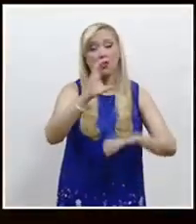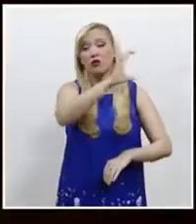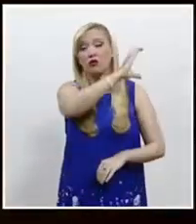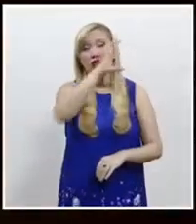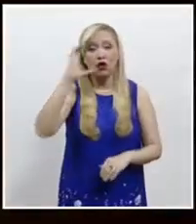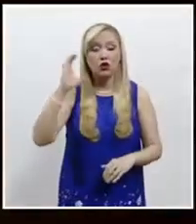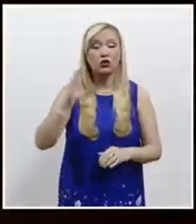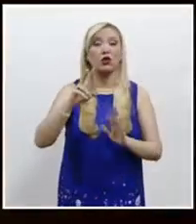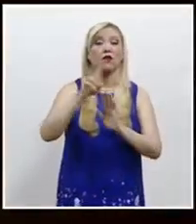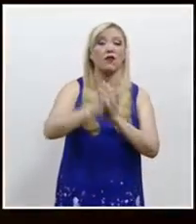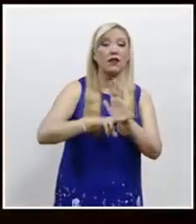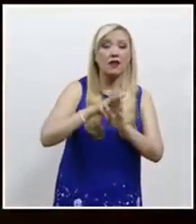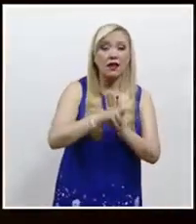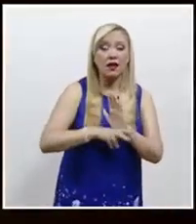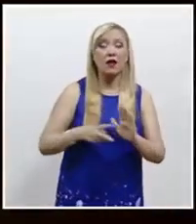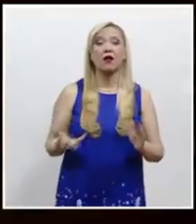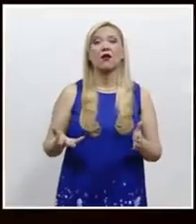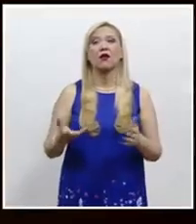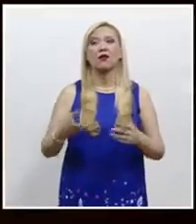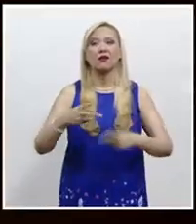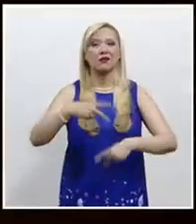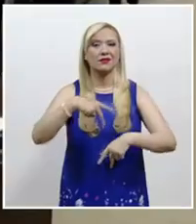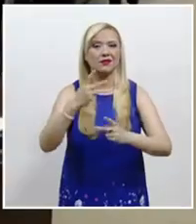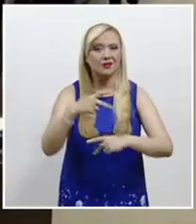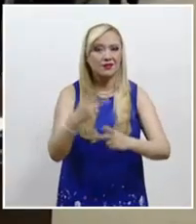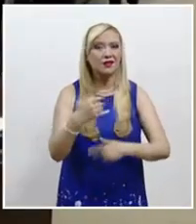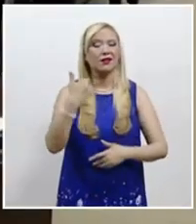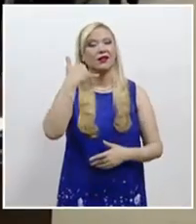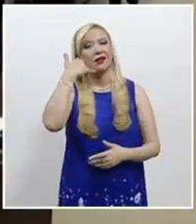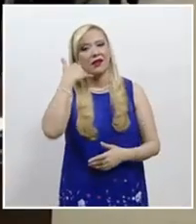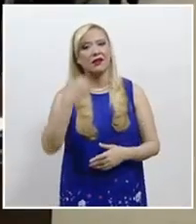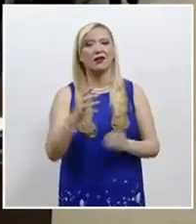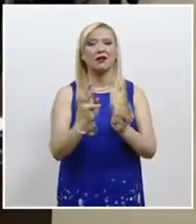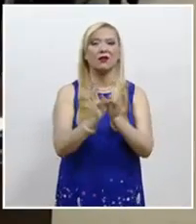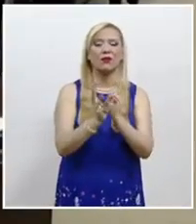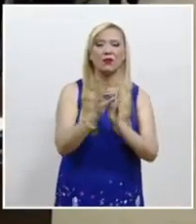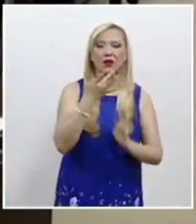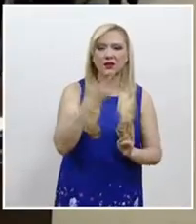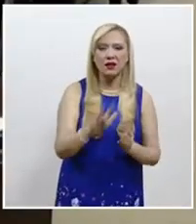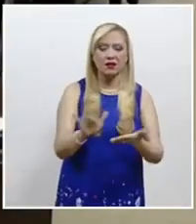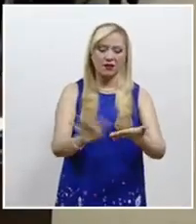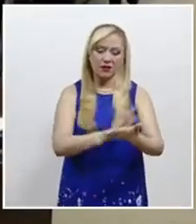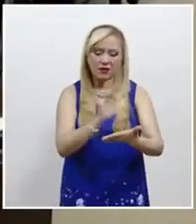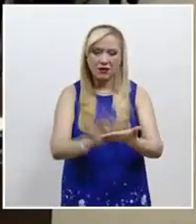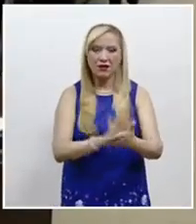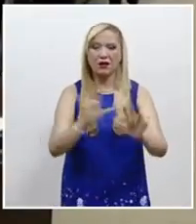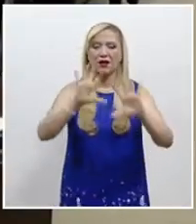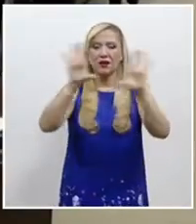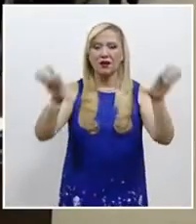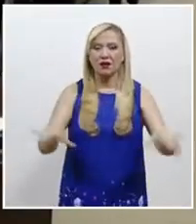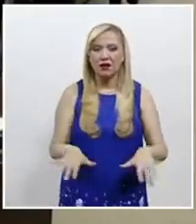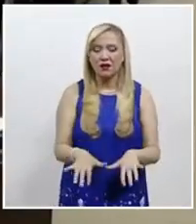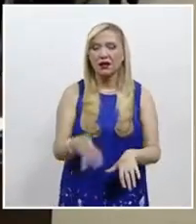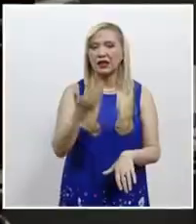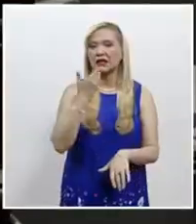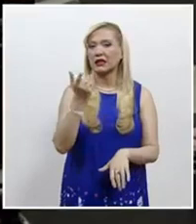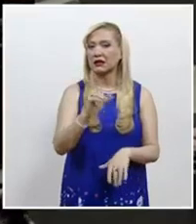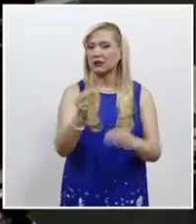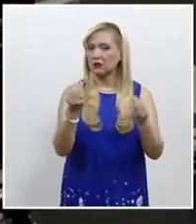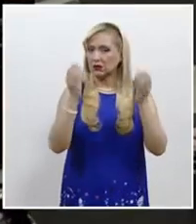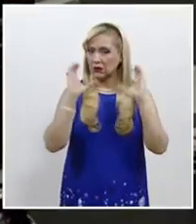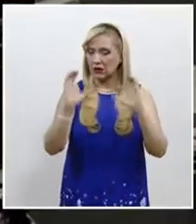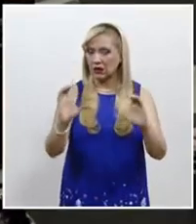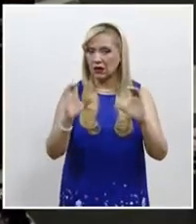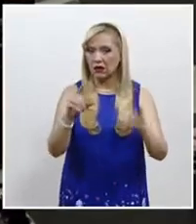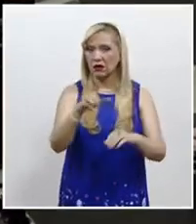fotografías y video contenidos en medios digitales como teléfonos celulares, tabletas o computadoras de los clientes a quienes otorguen